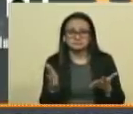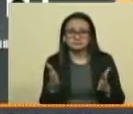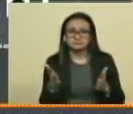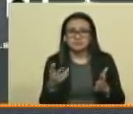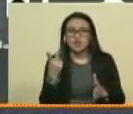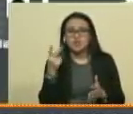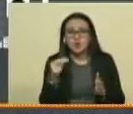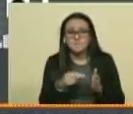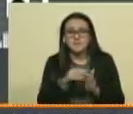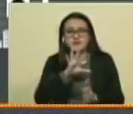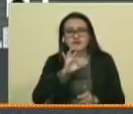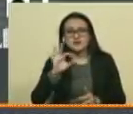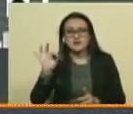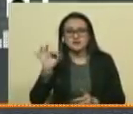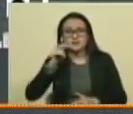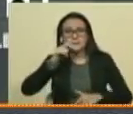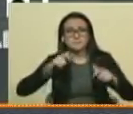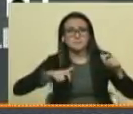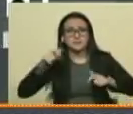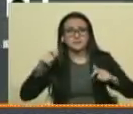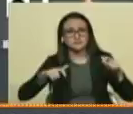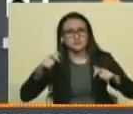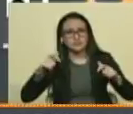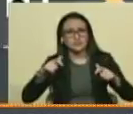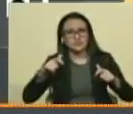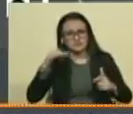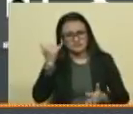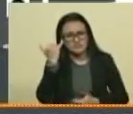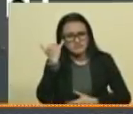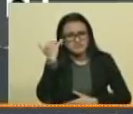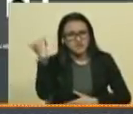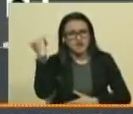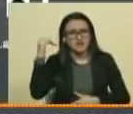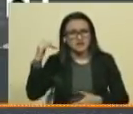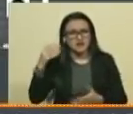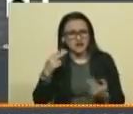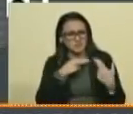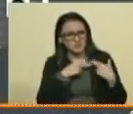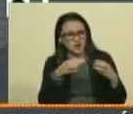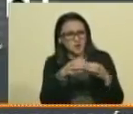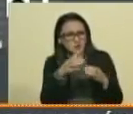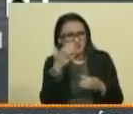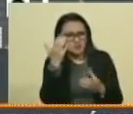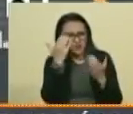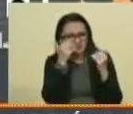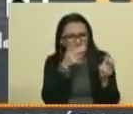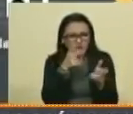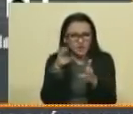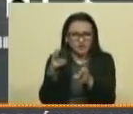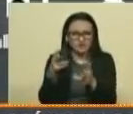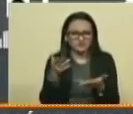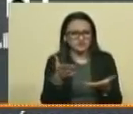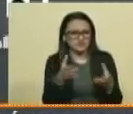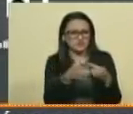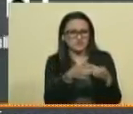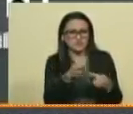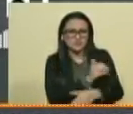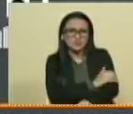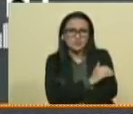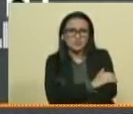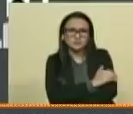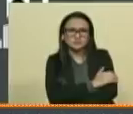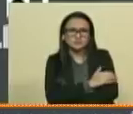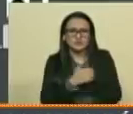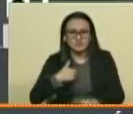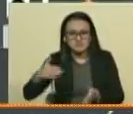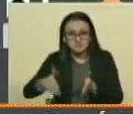aproximadamente 2.500 pasajeros, producto de una irresponsabilidad terrorista, de un irresponsable de eso, un tren